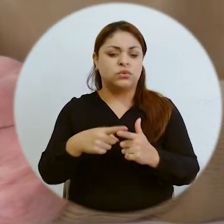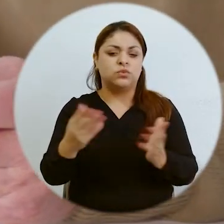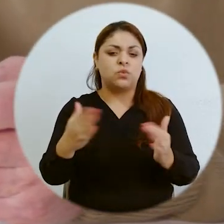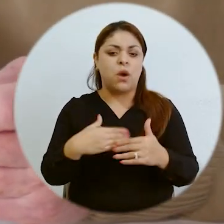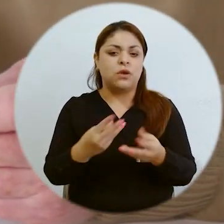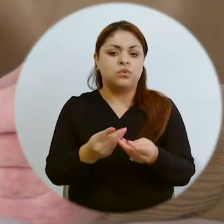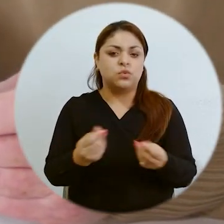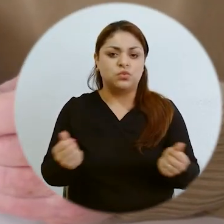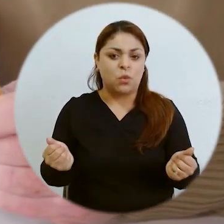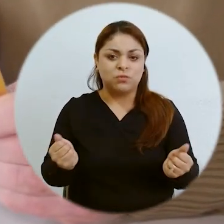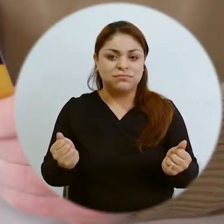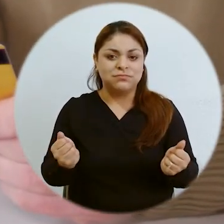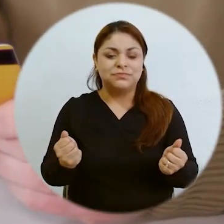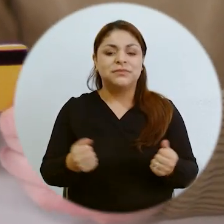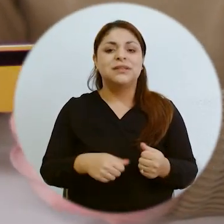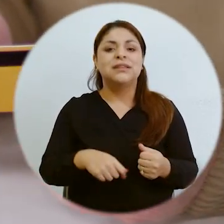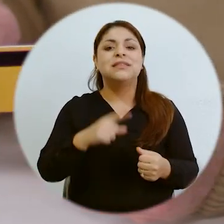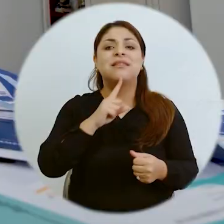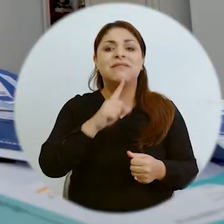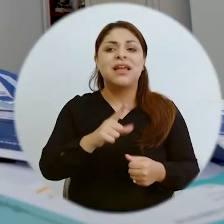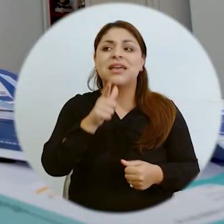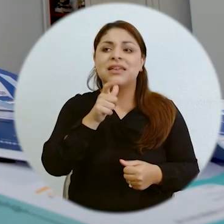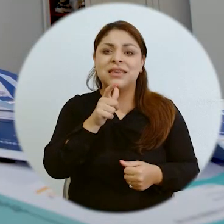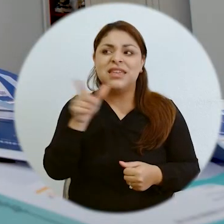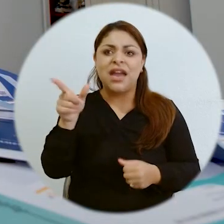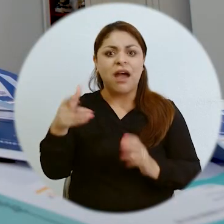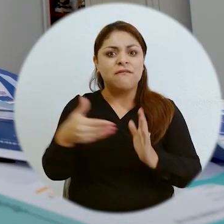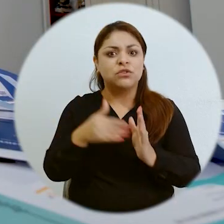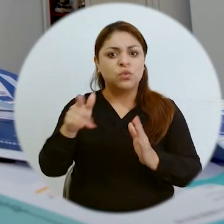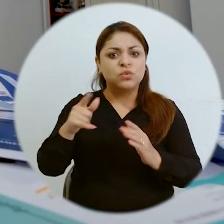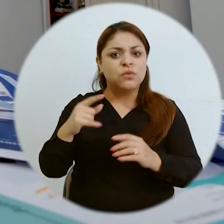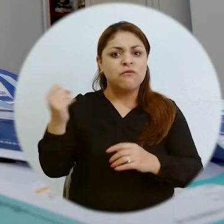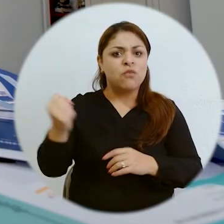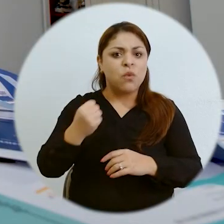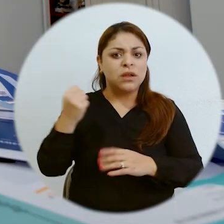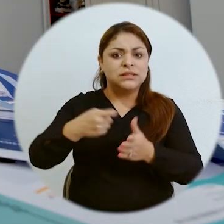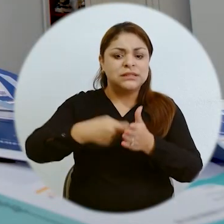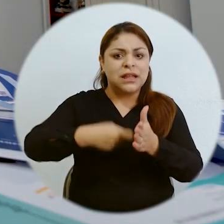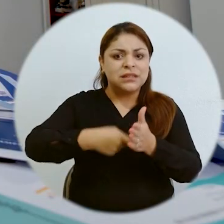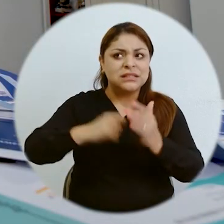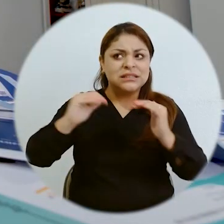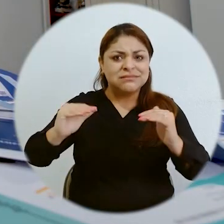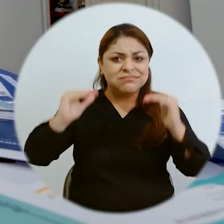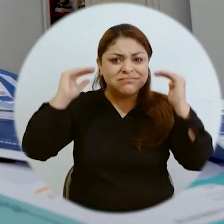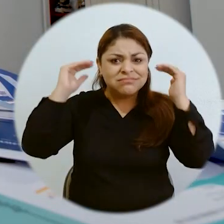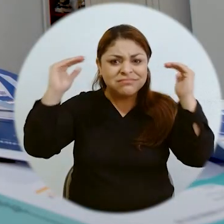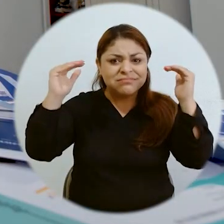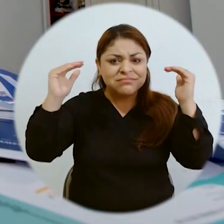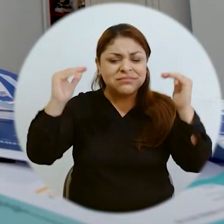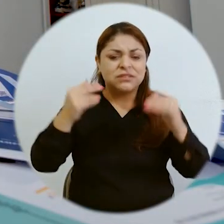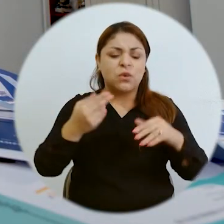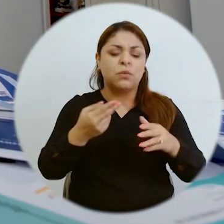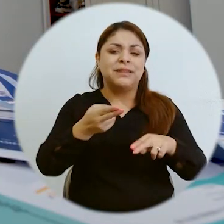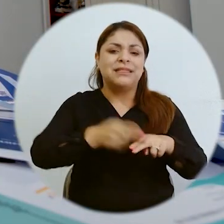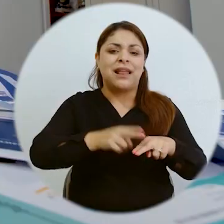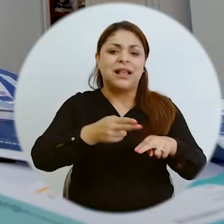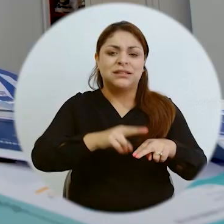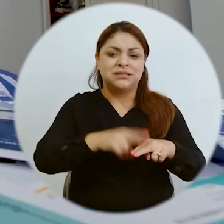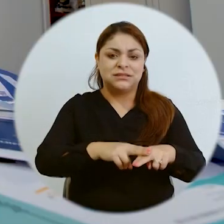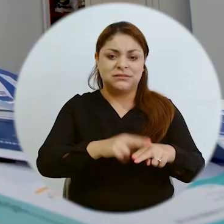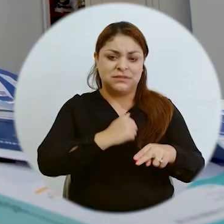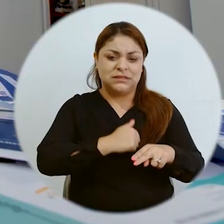ver cómo se sana el enfermo, sino quienes están haciendo la enfermedad también hay que ponerles freno, porque si